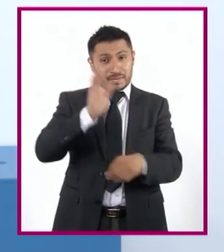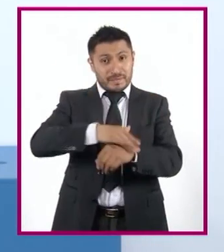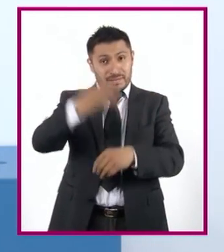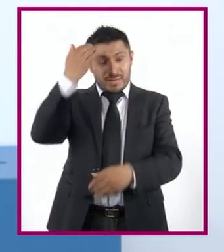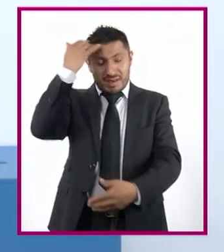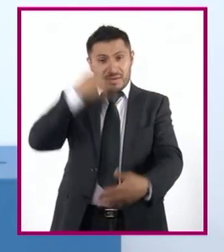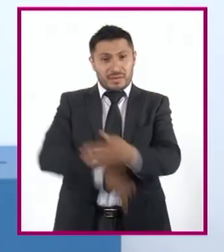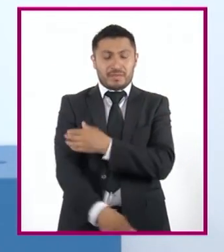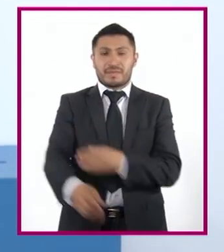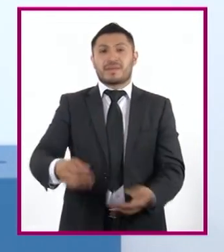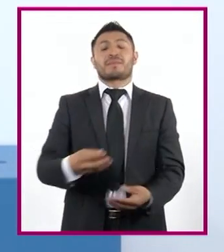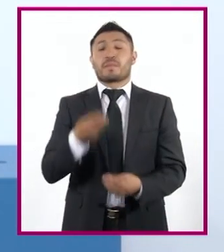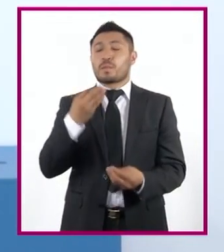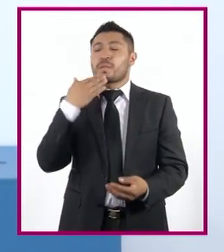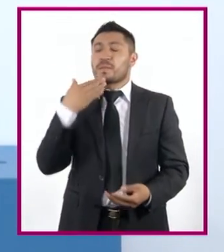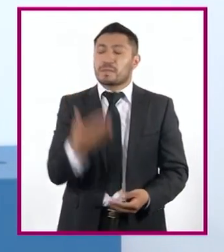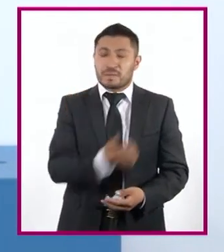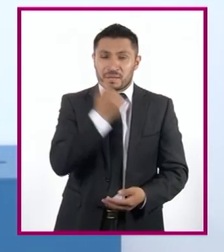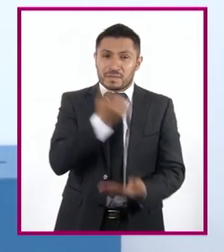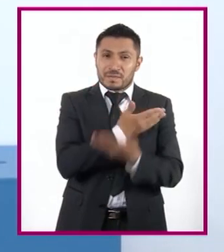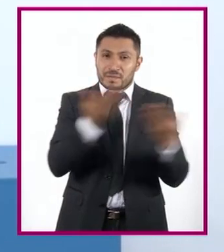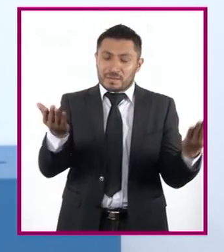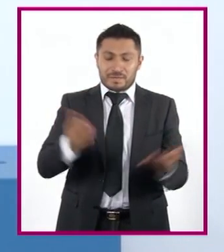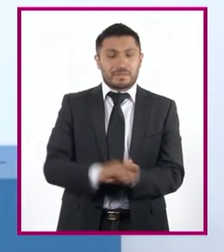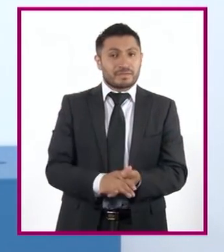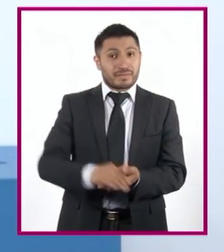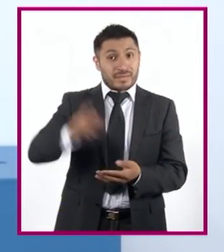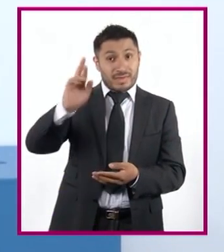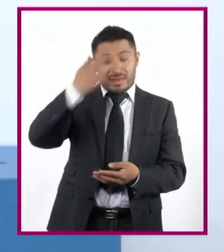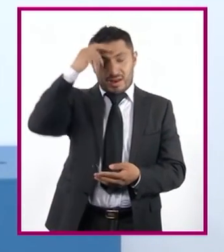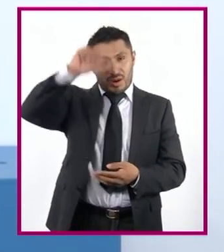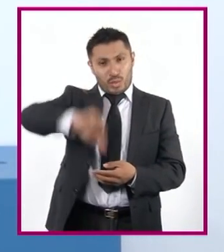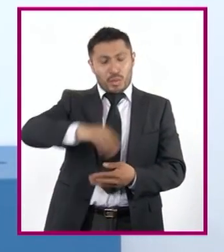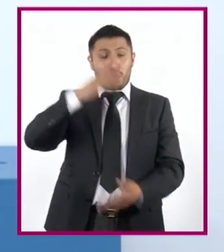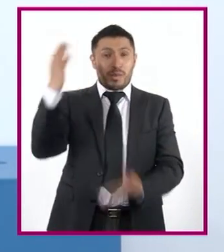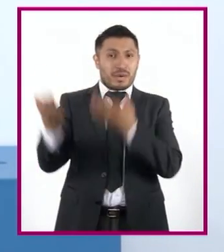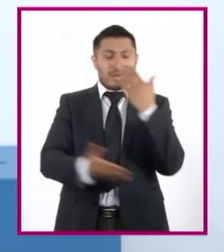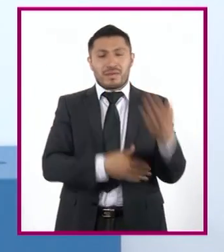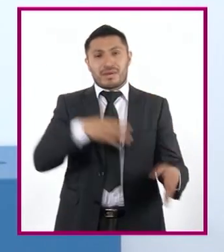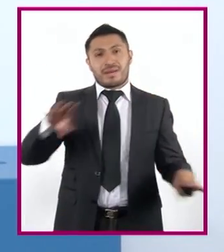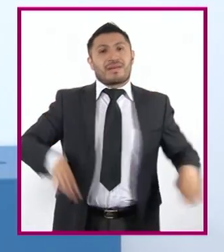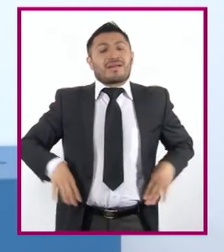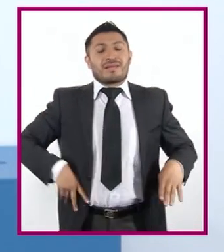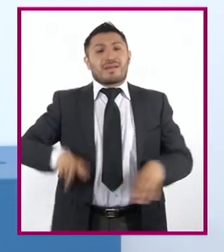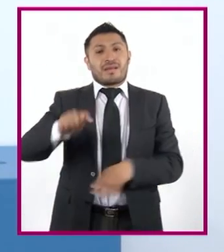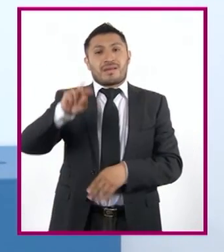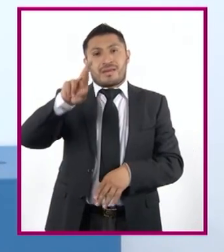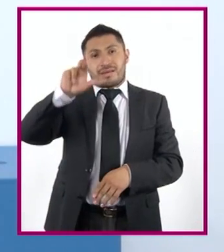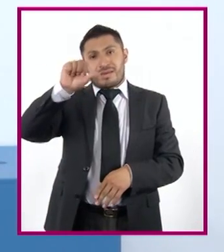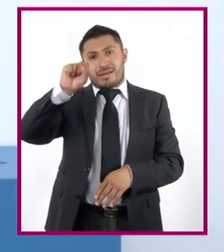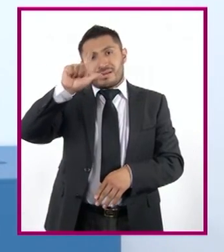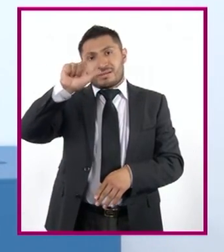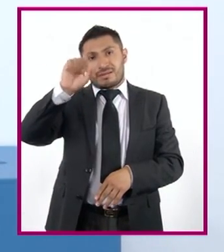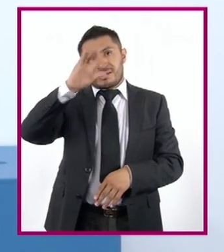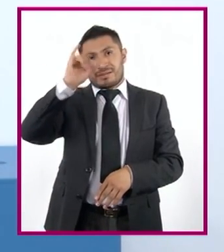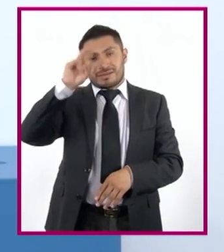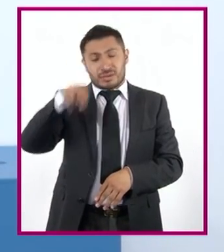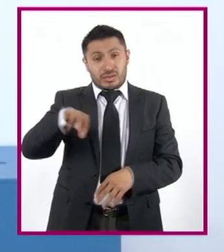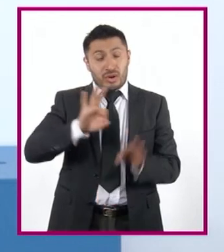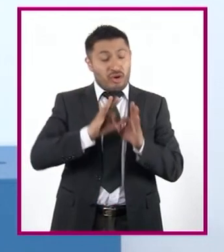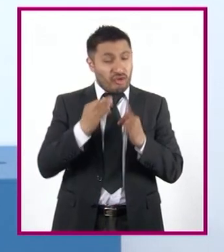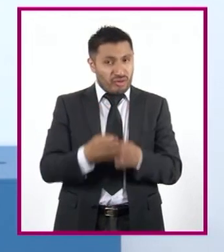Muy bien, alumnas y alumnos, recordemos que en esta sesión estudiamos las propiedades de traslación de una figura.